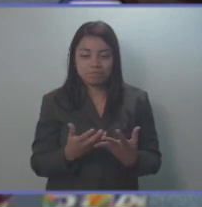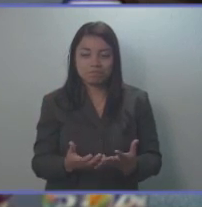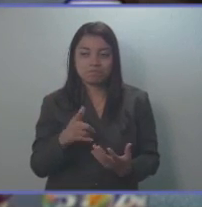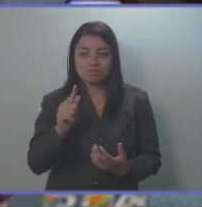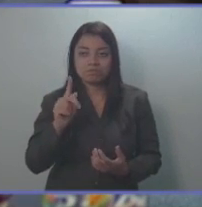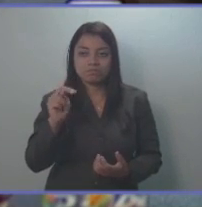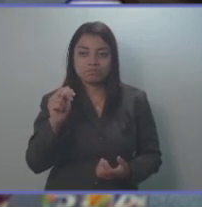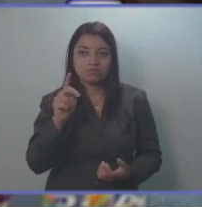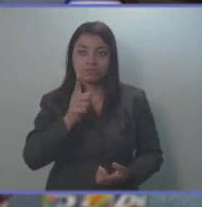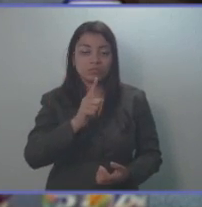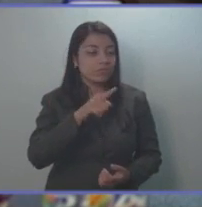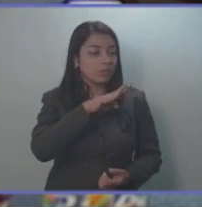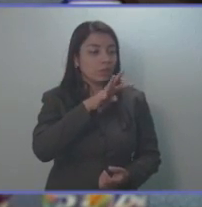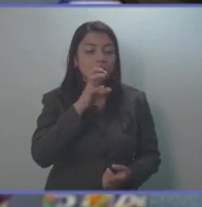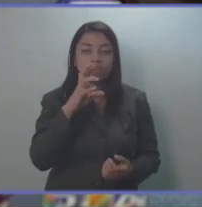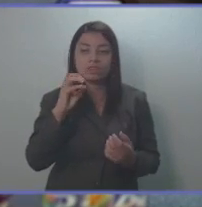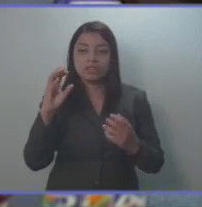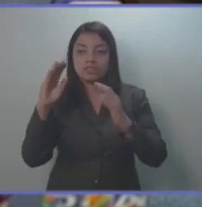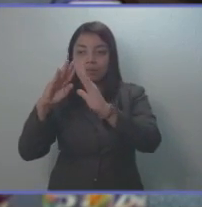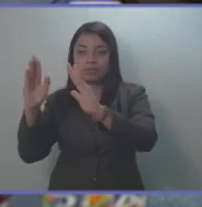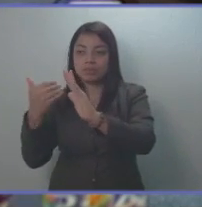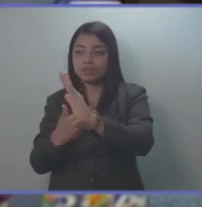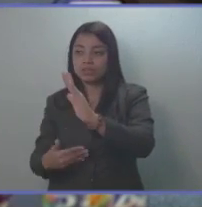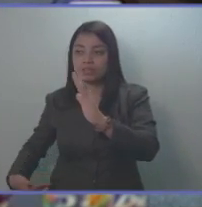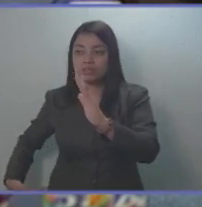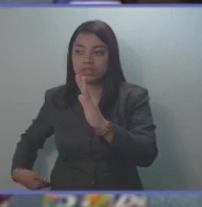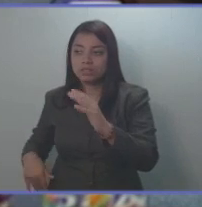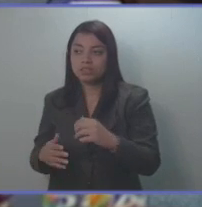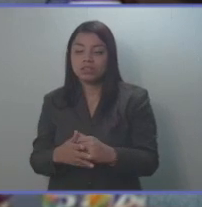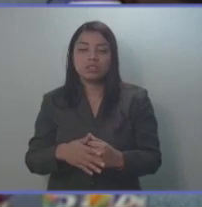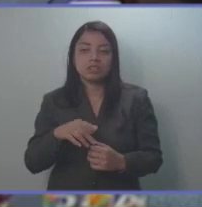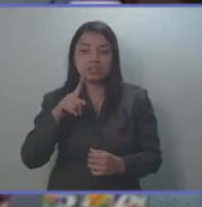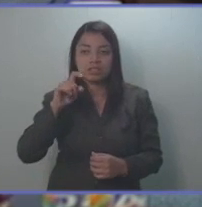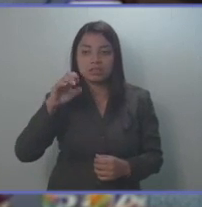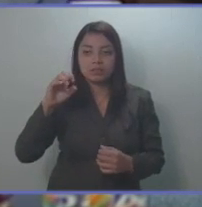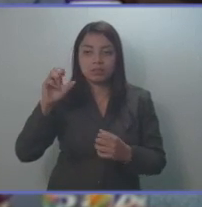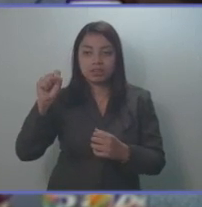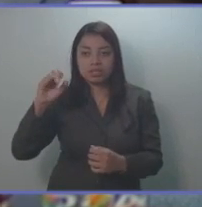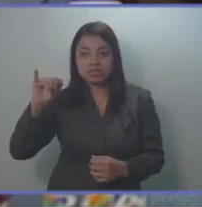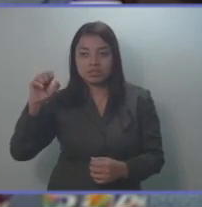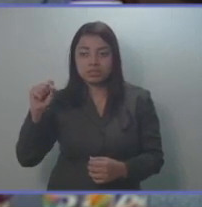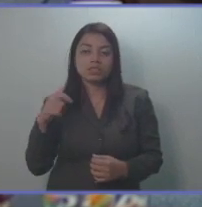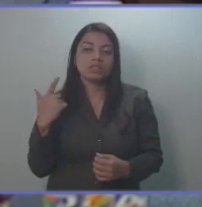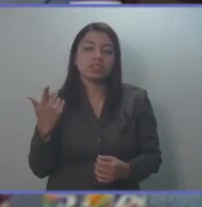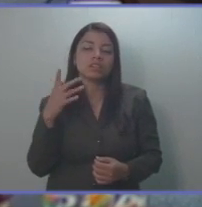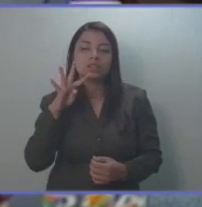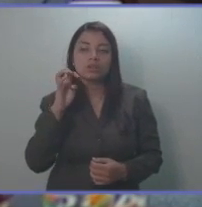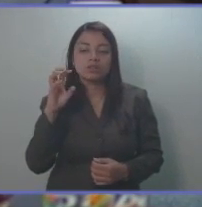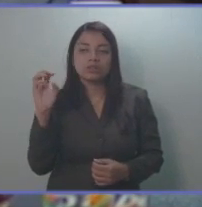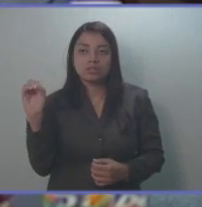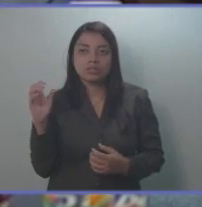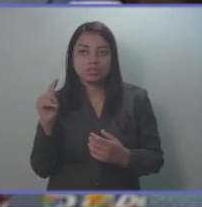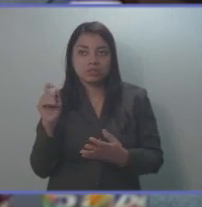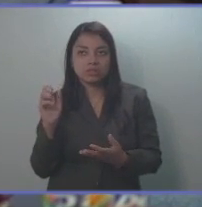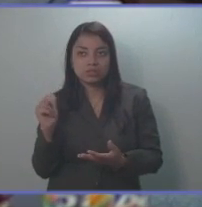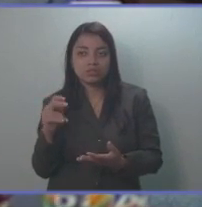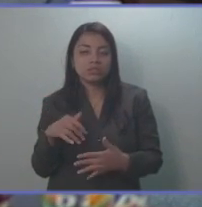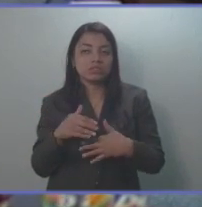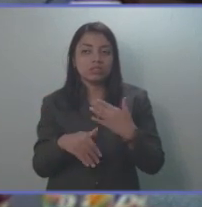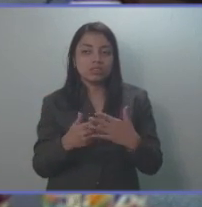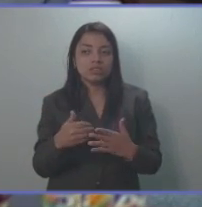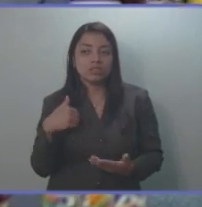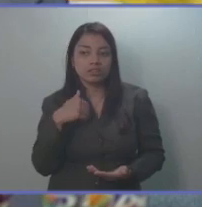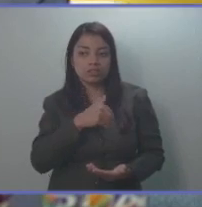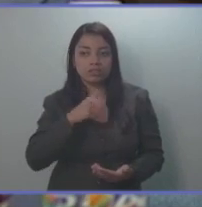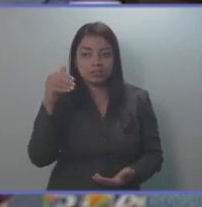distribuidas, 400 para Casa Presidencial y 100 para Inclusión. Eran 400 toneladas para el Ministerio de